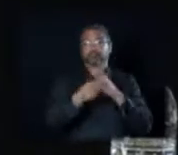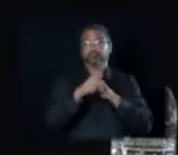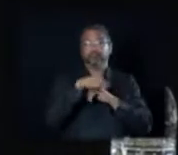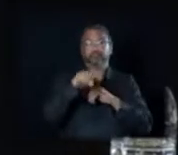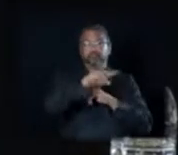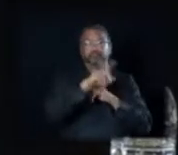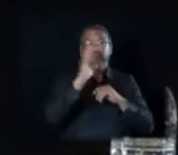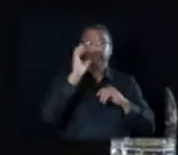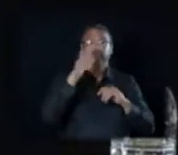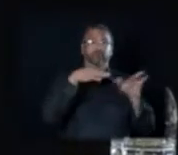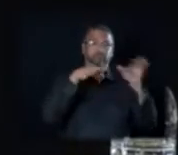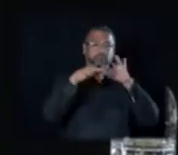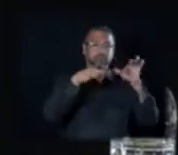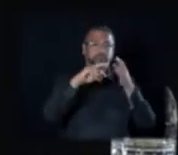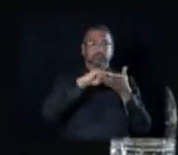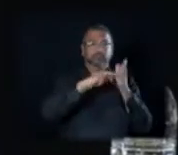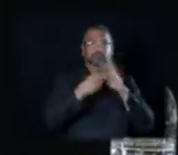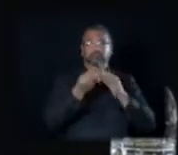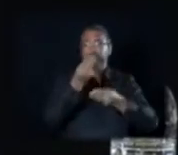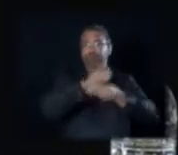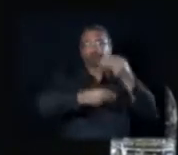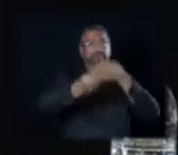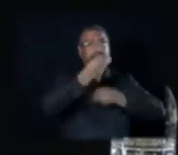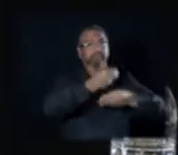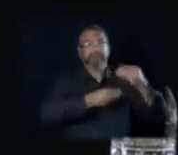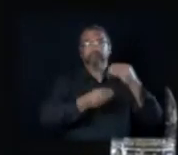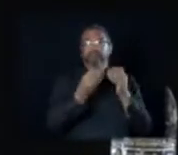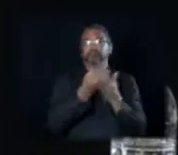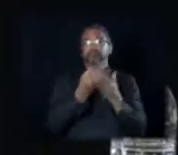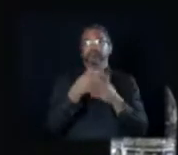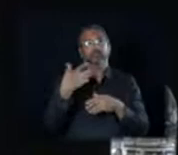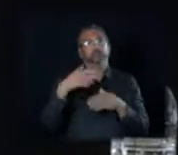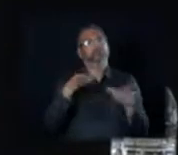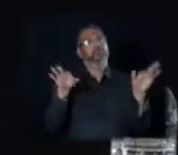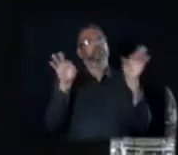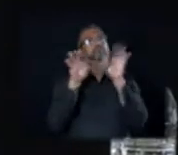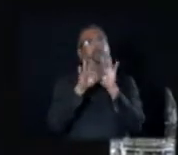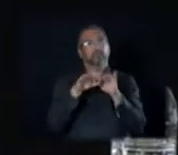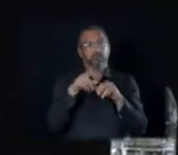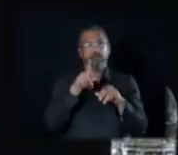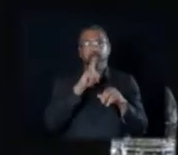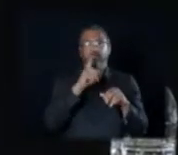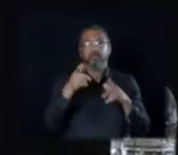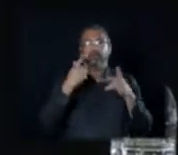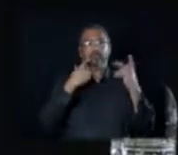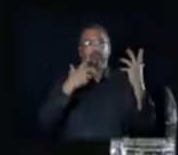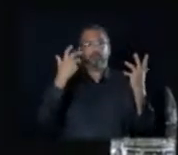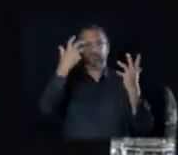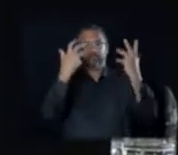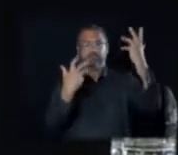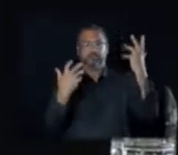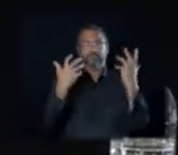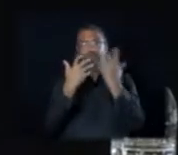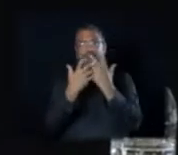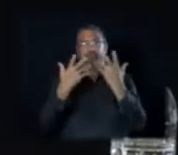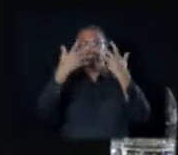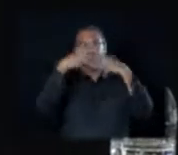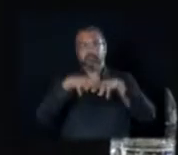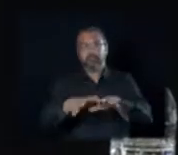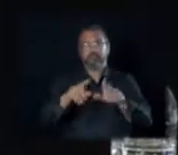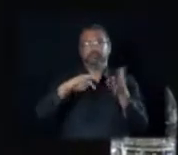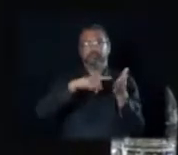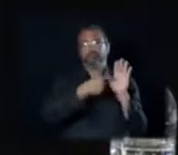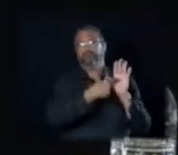Se han mejorado los informes sobre los efectivos del gobierno. Esto es solamente una parte del gran rompecabezas